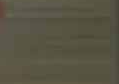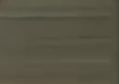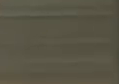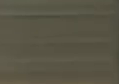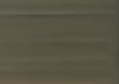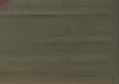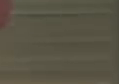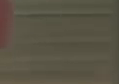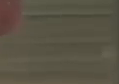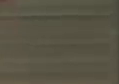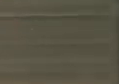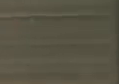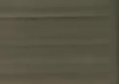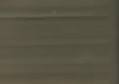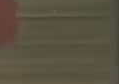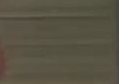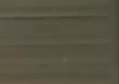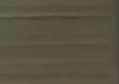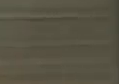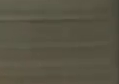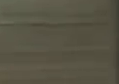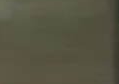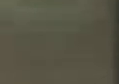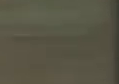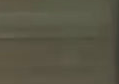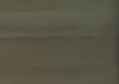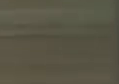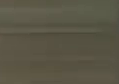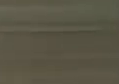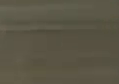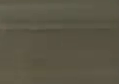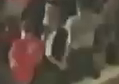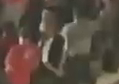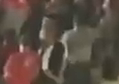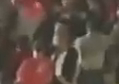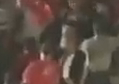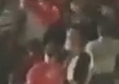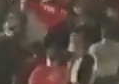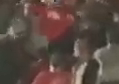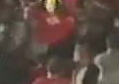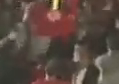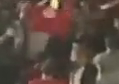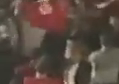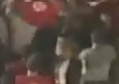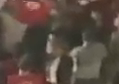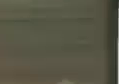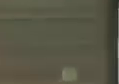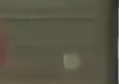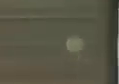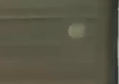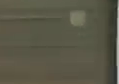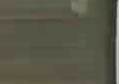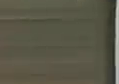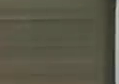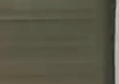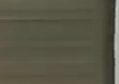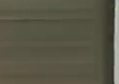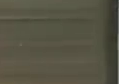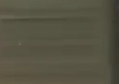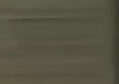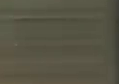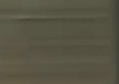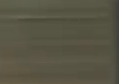Con esta contundente demostración de conciencia popular, nosotros podemos decir que Venezuela